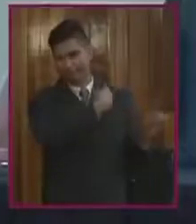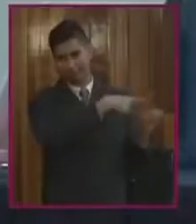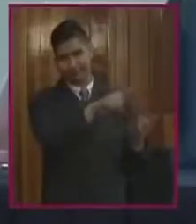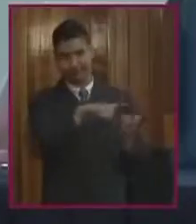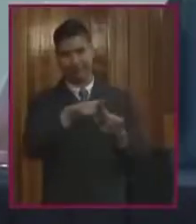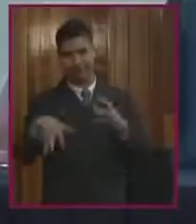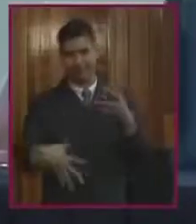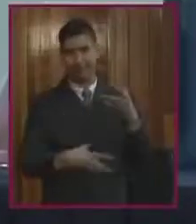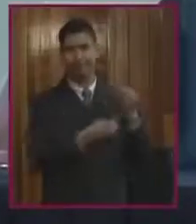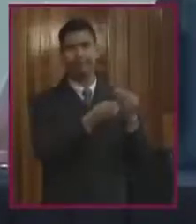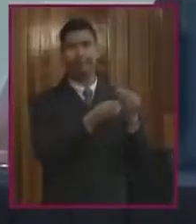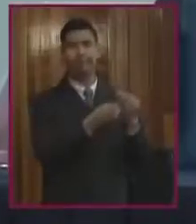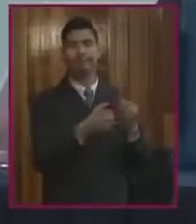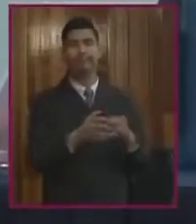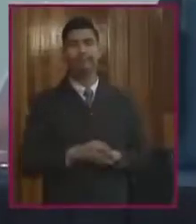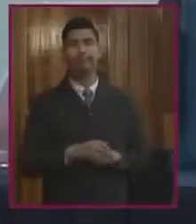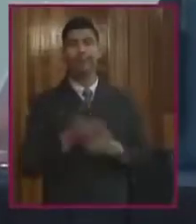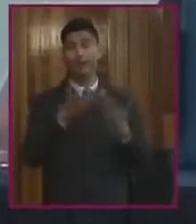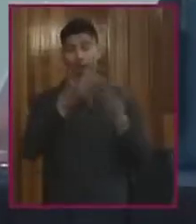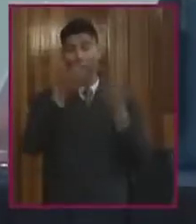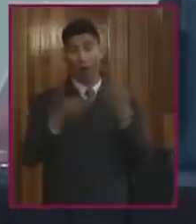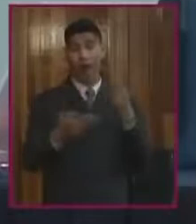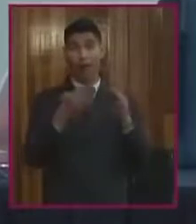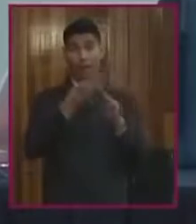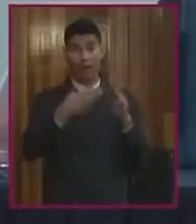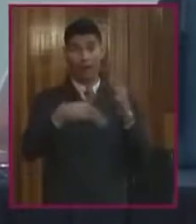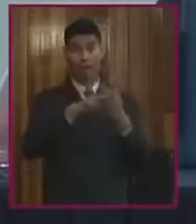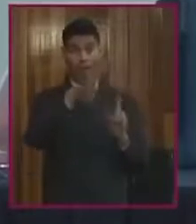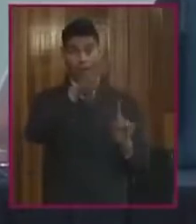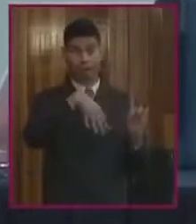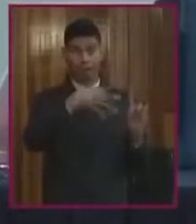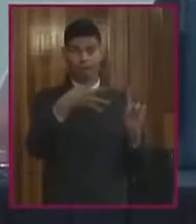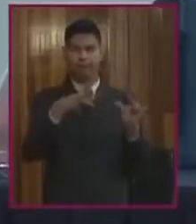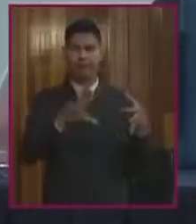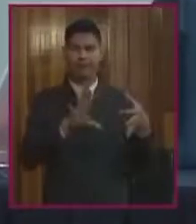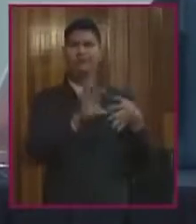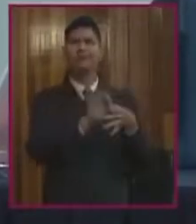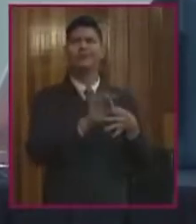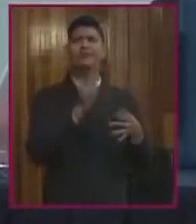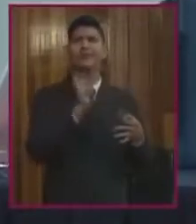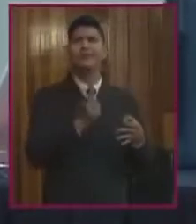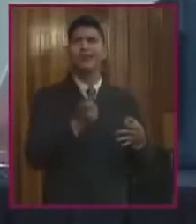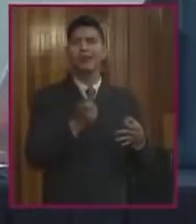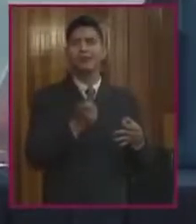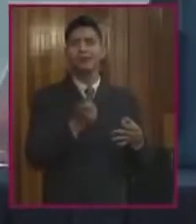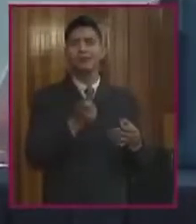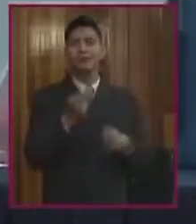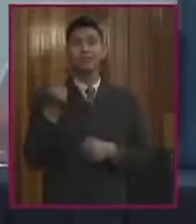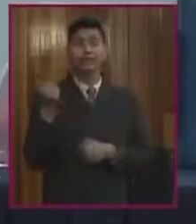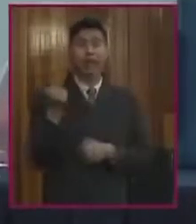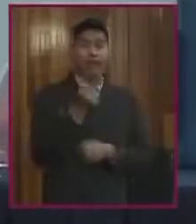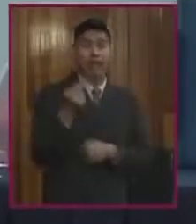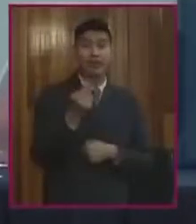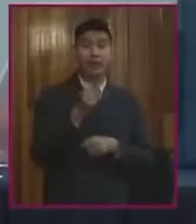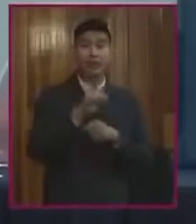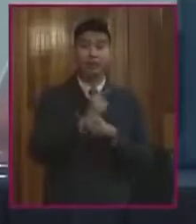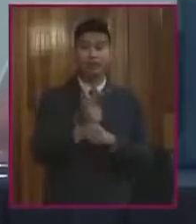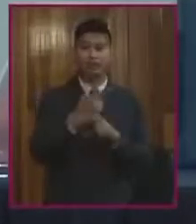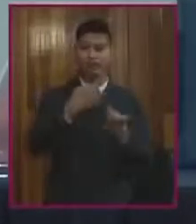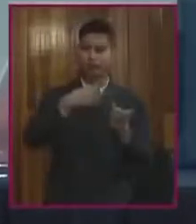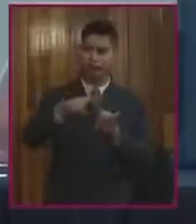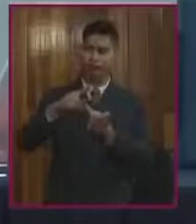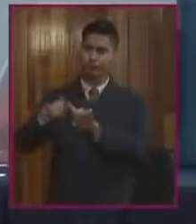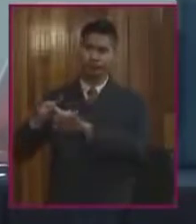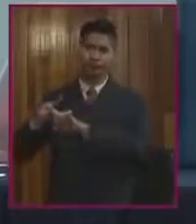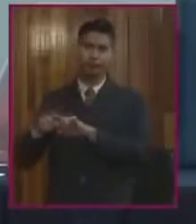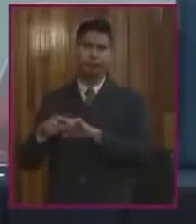integración curricular se pueden promover experiencias de profundización y en ciertas formas de saber específicas y especializadas. No es que